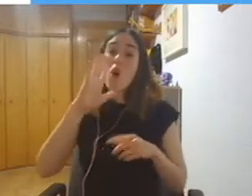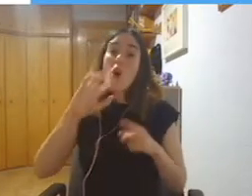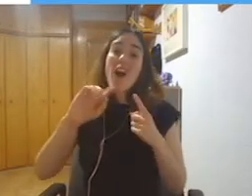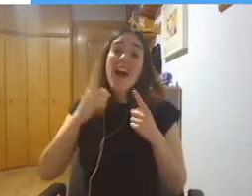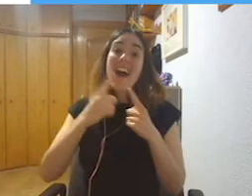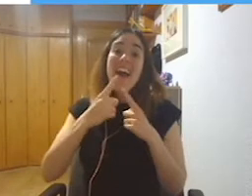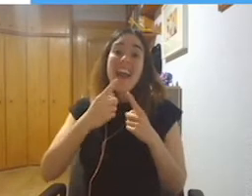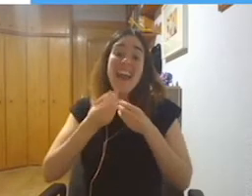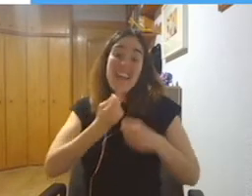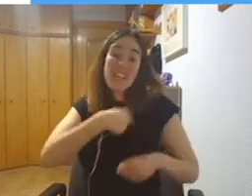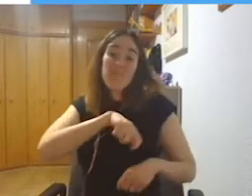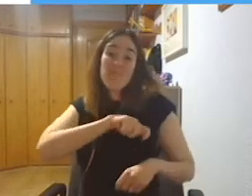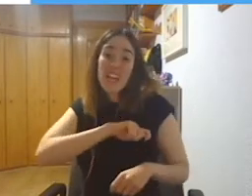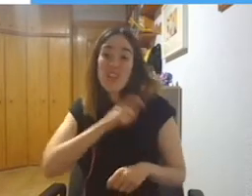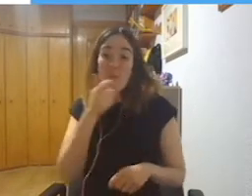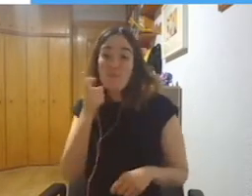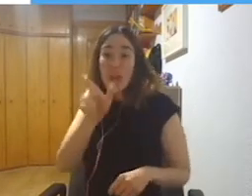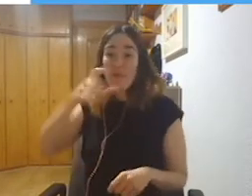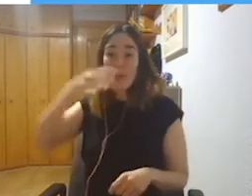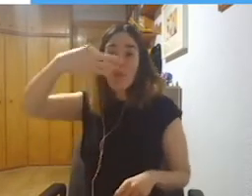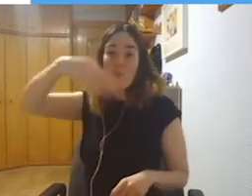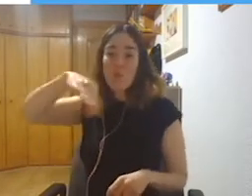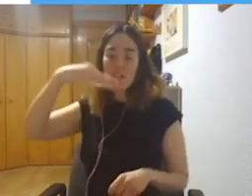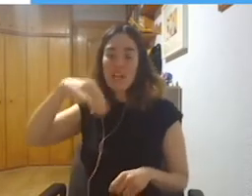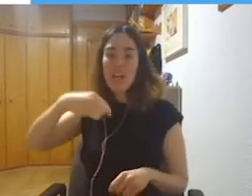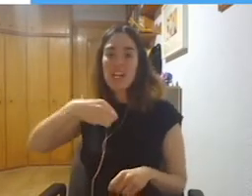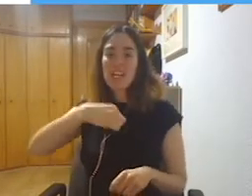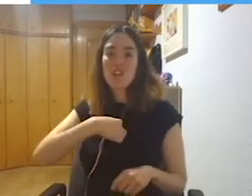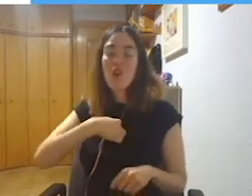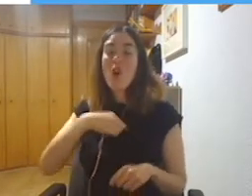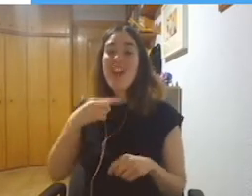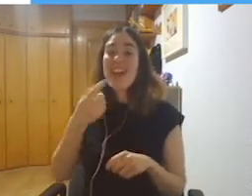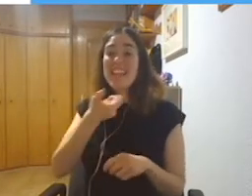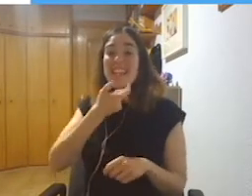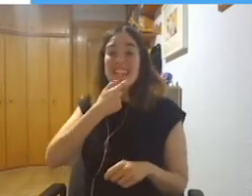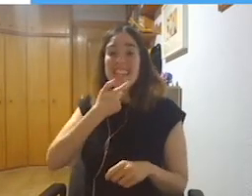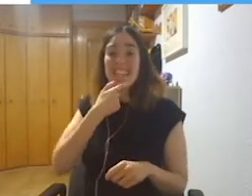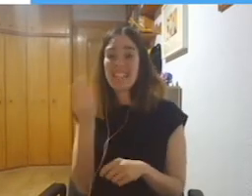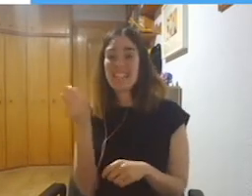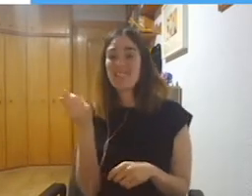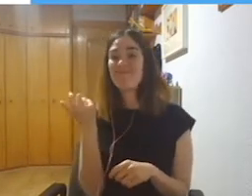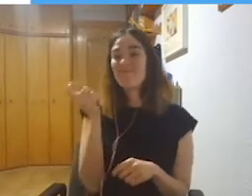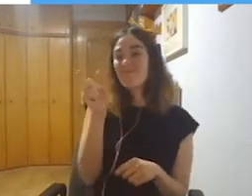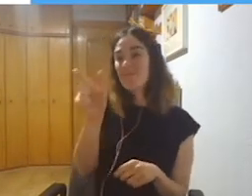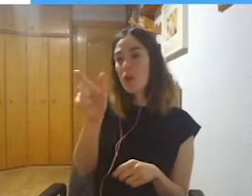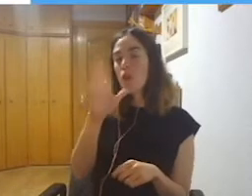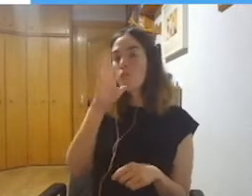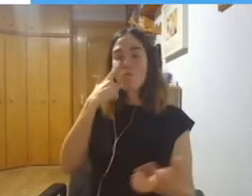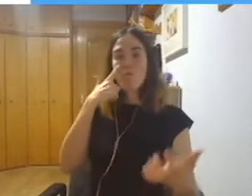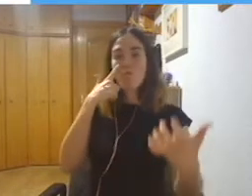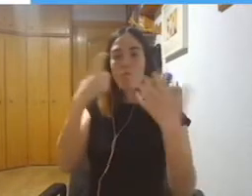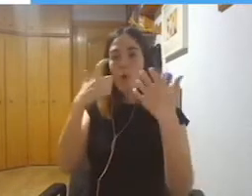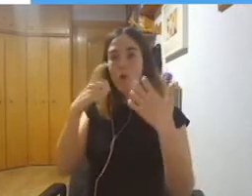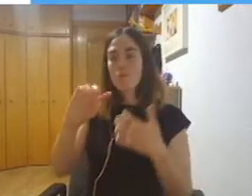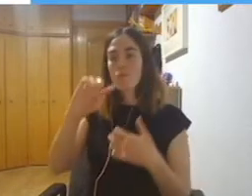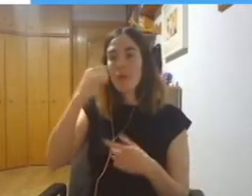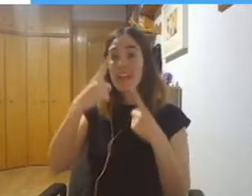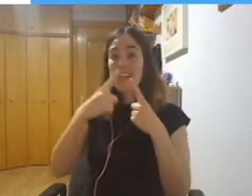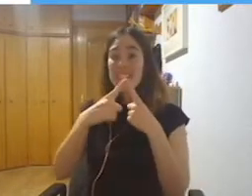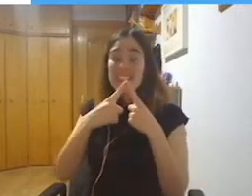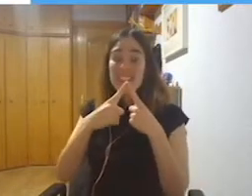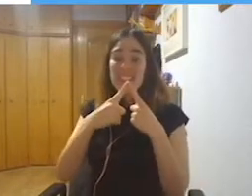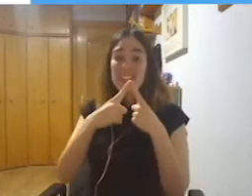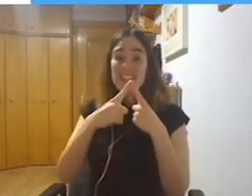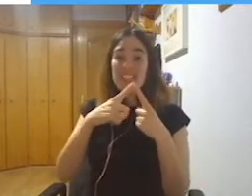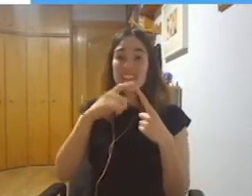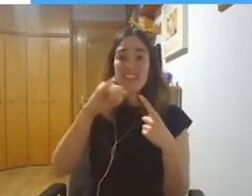utilizamos una única palabra, he decidido poner los términos en inglés porque me parecen más representativos. En inglés, el